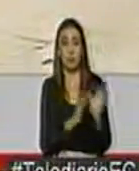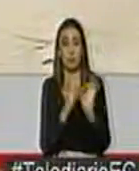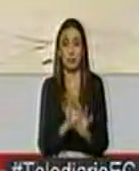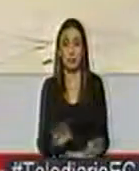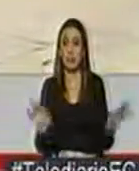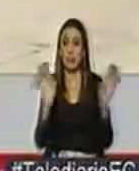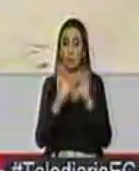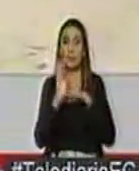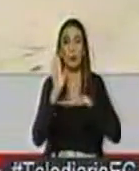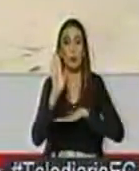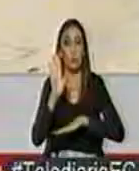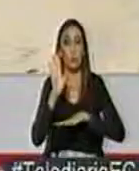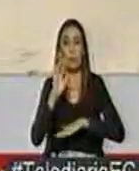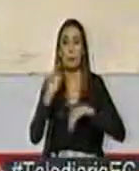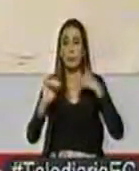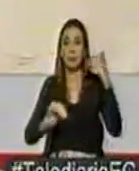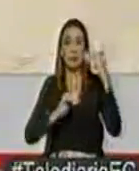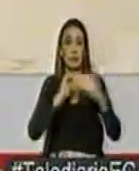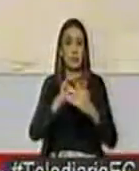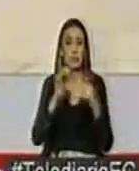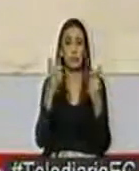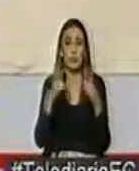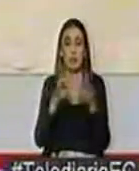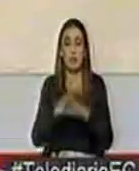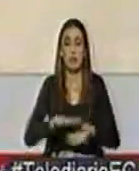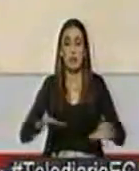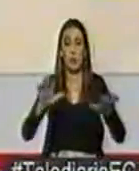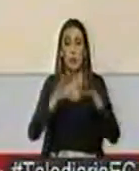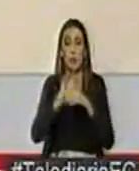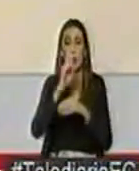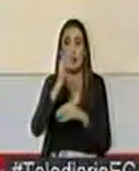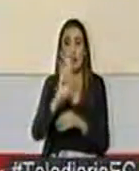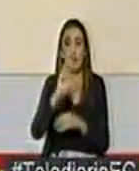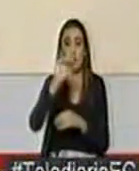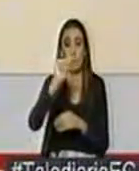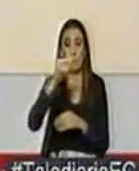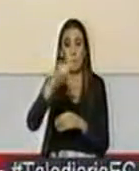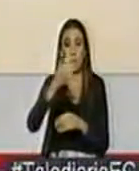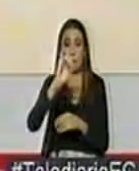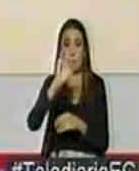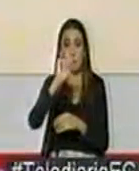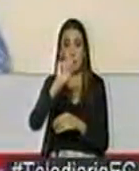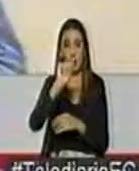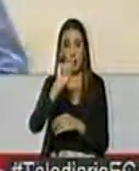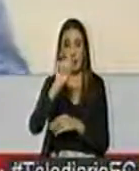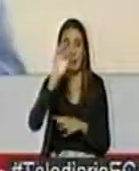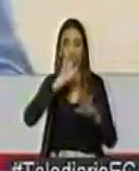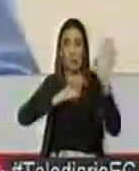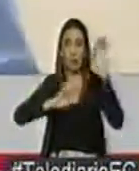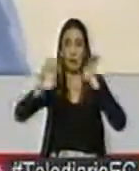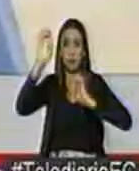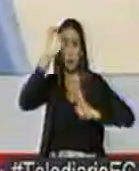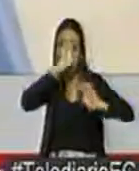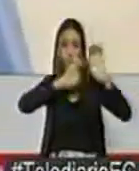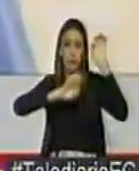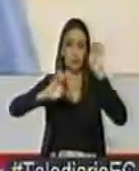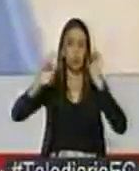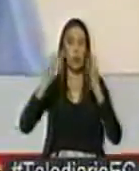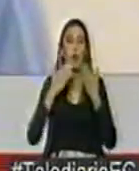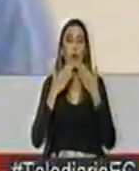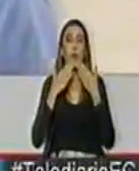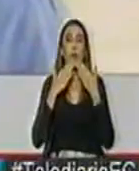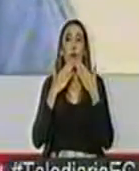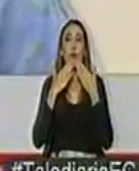profundamente comprometido con la provincia de Manabí y en este caso con Bahía de Caracas. Hemos hecho, por ejemplo, una evaluación y permítame quizás iniciar diciendo